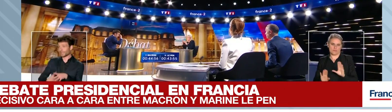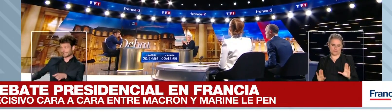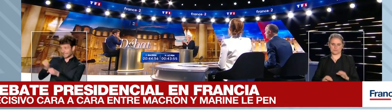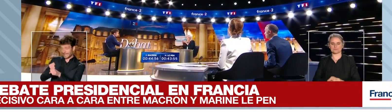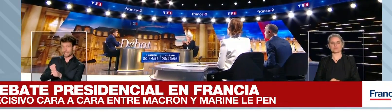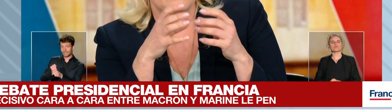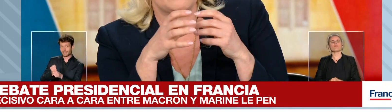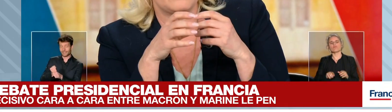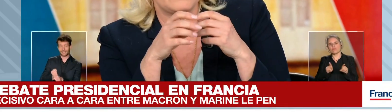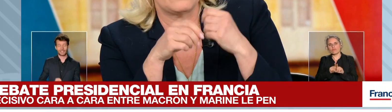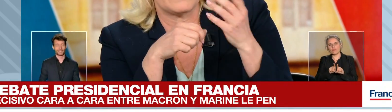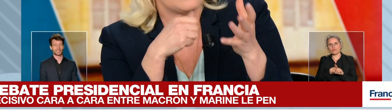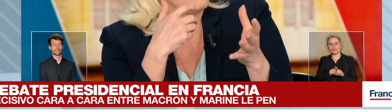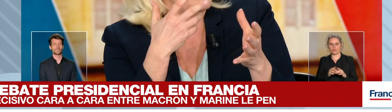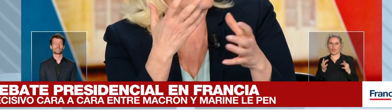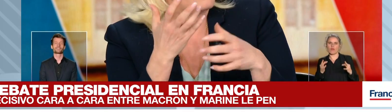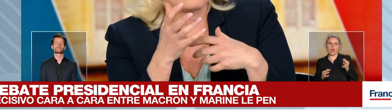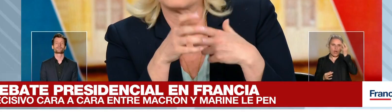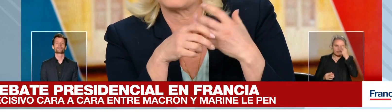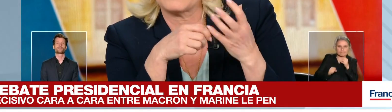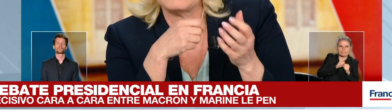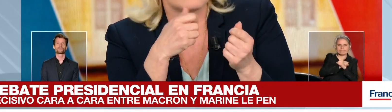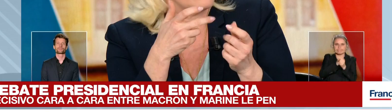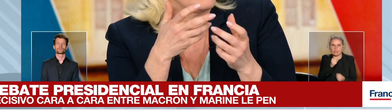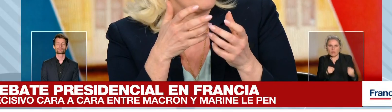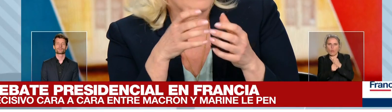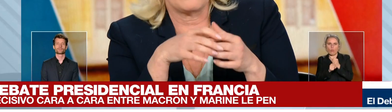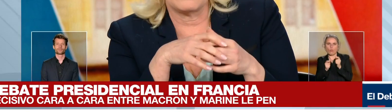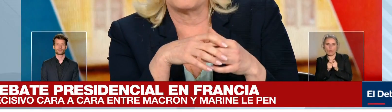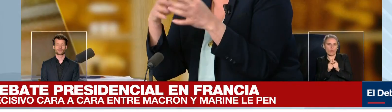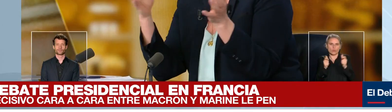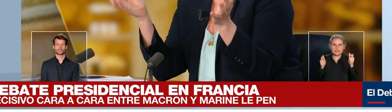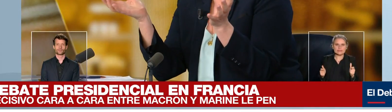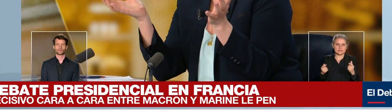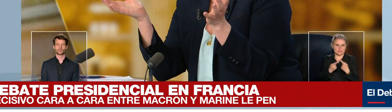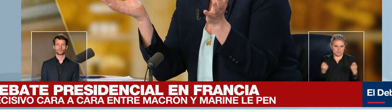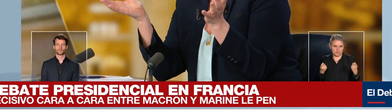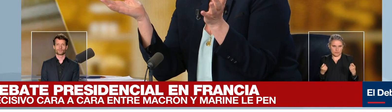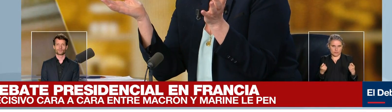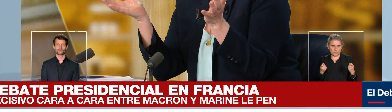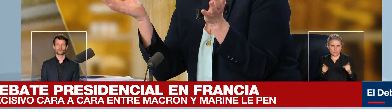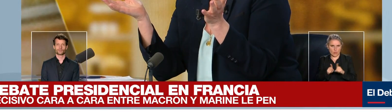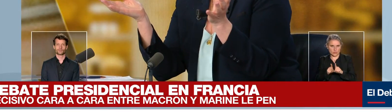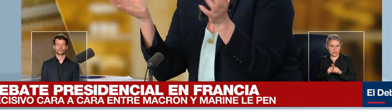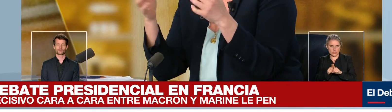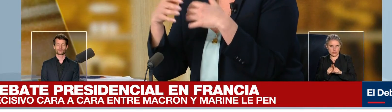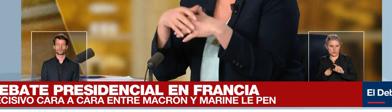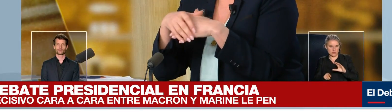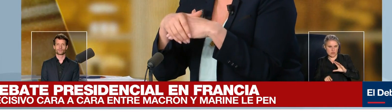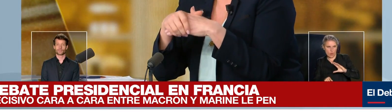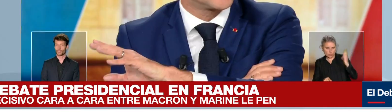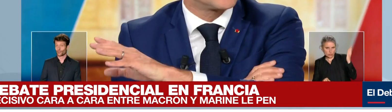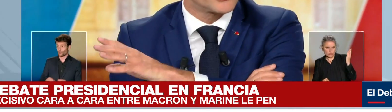creamos. En segundo lugar, bueno, hablábamos de innovación, de empresas, pero también se puede hablar de los